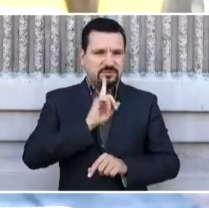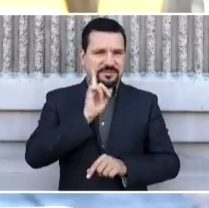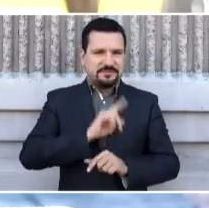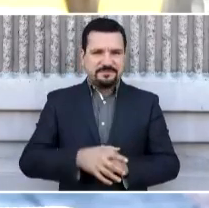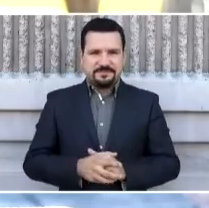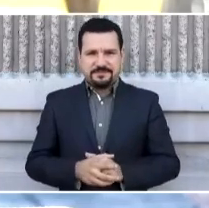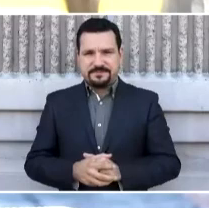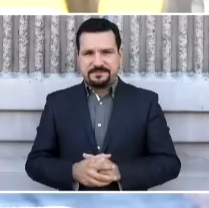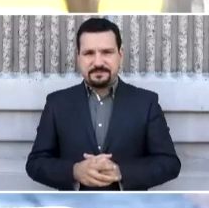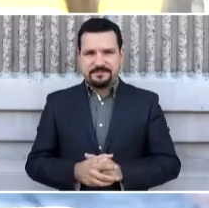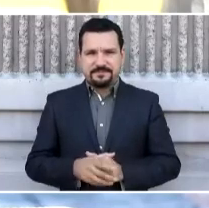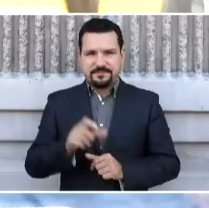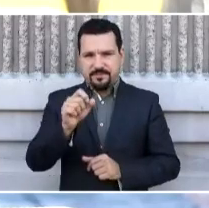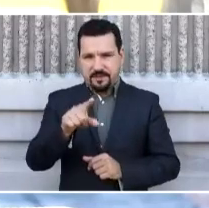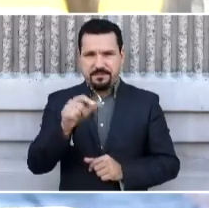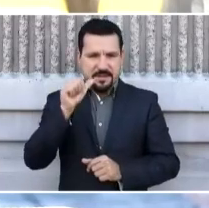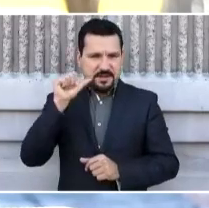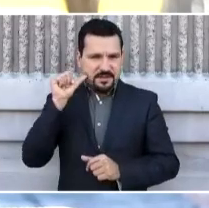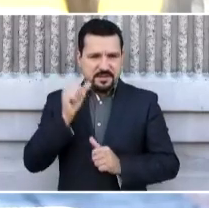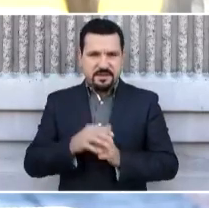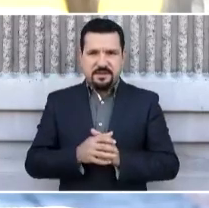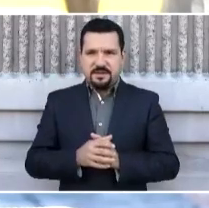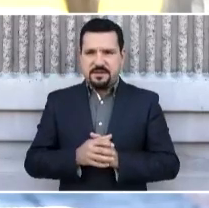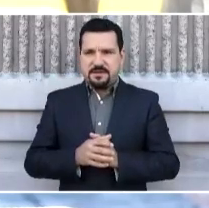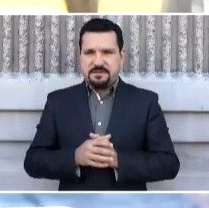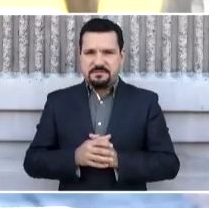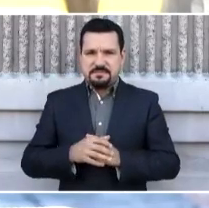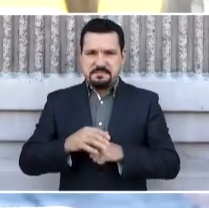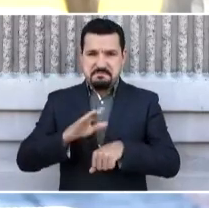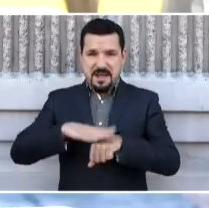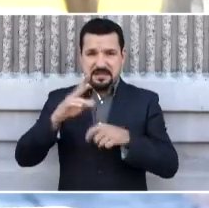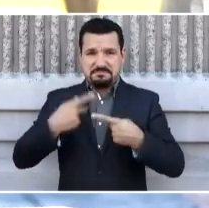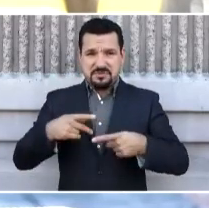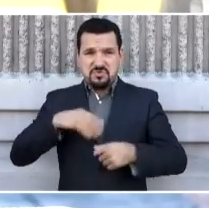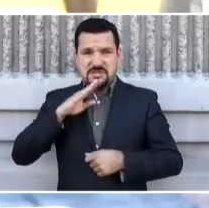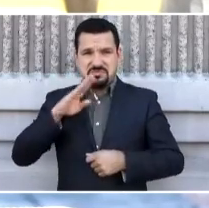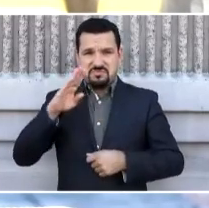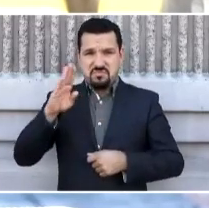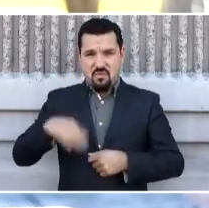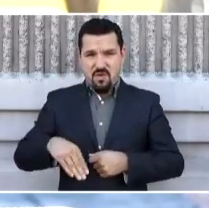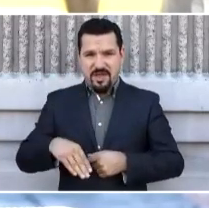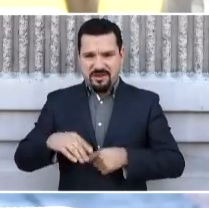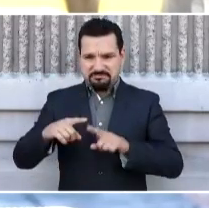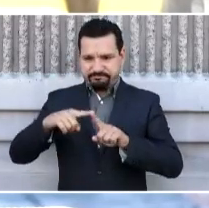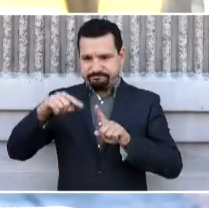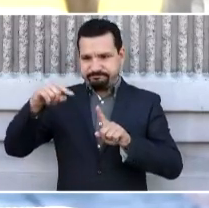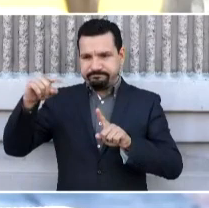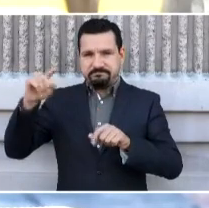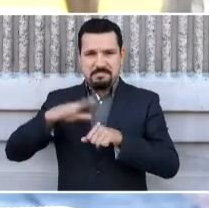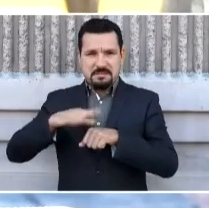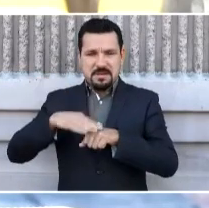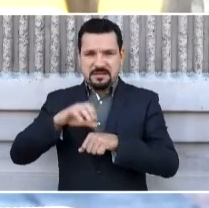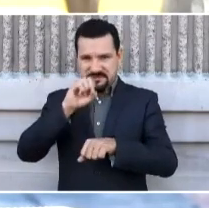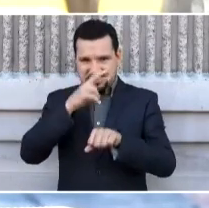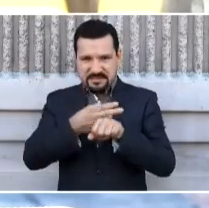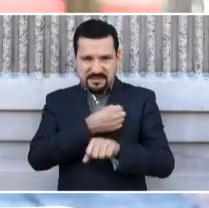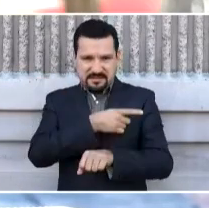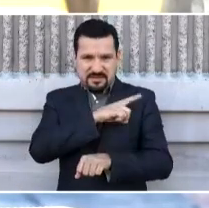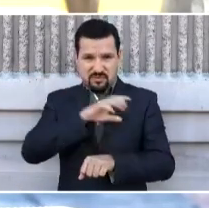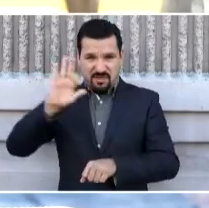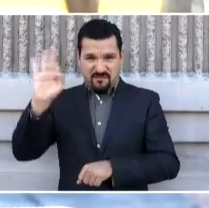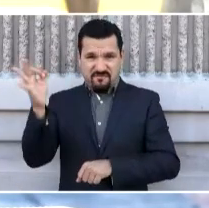mujeres. Además, el día de ayer también se incrementó el número de defunciones. La Secretaría de Salud Federal